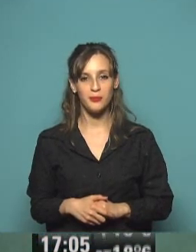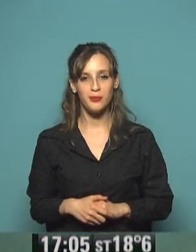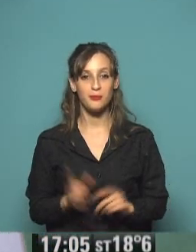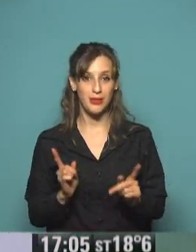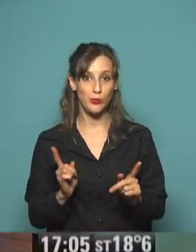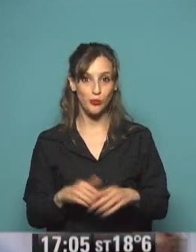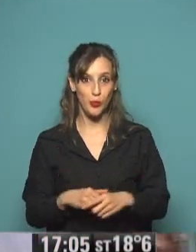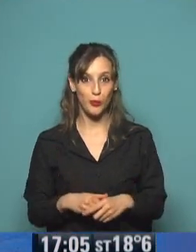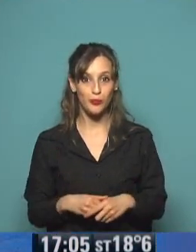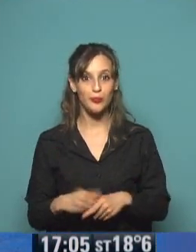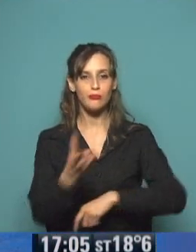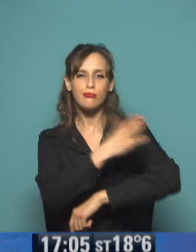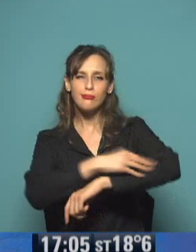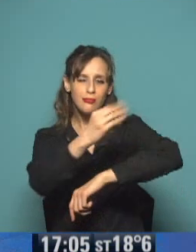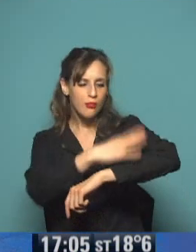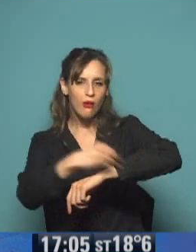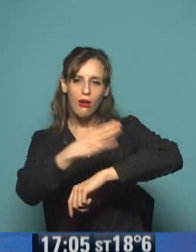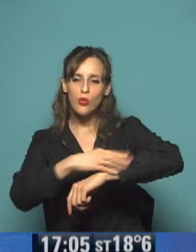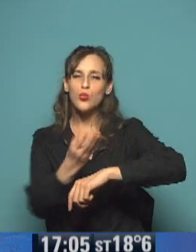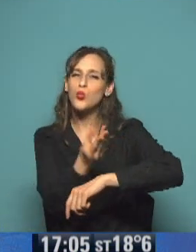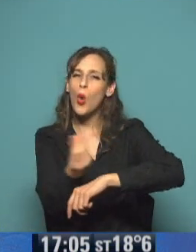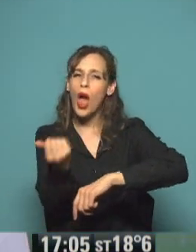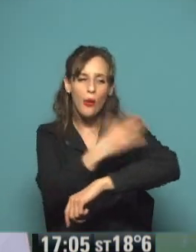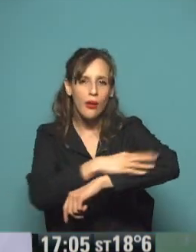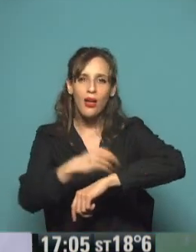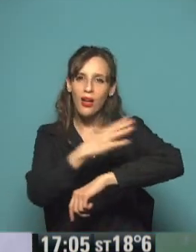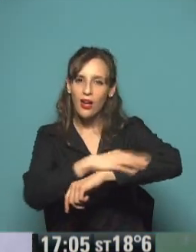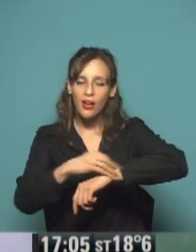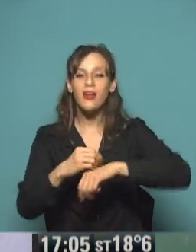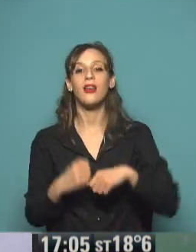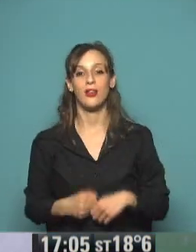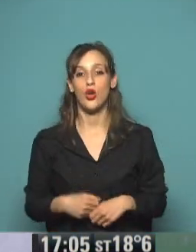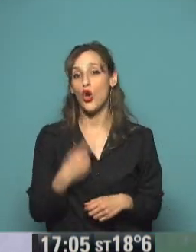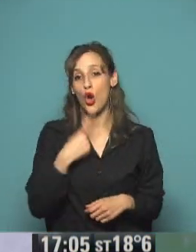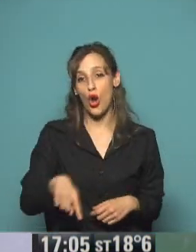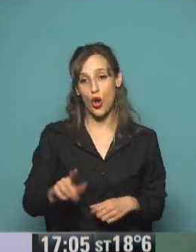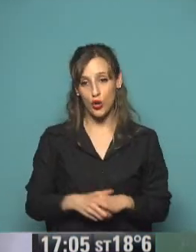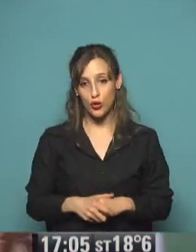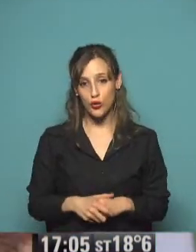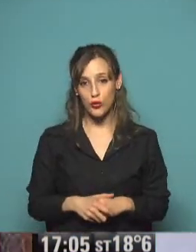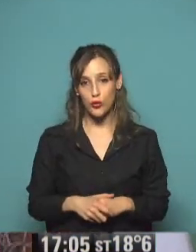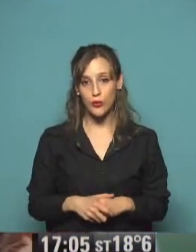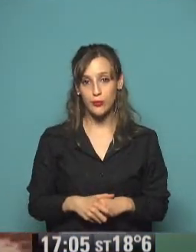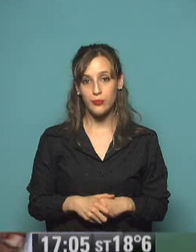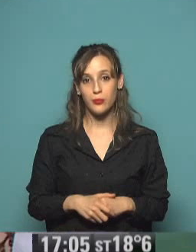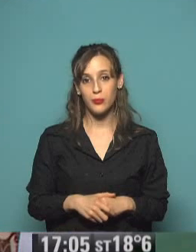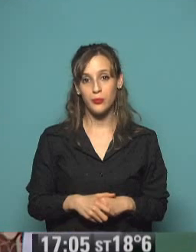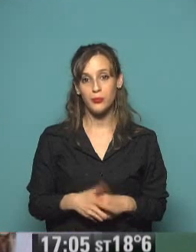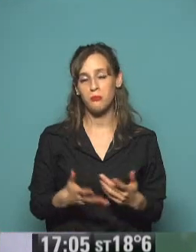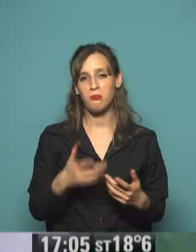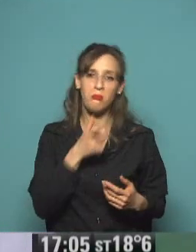que tiene. Suave y parda. Suave. Y de color pardo o parda, sí. Suave y